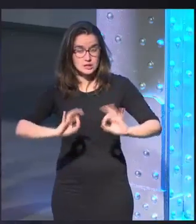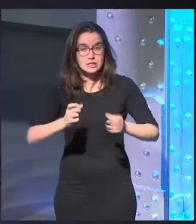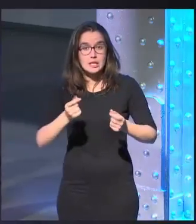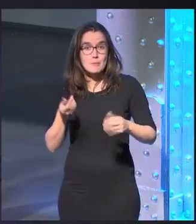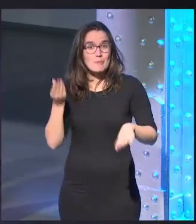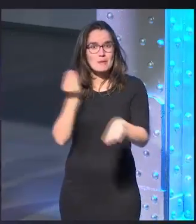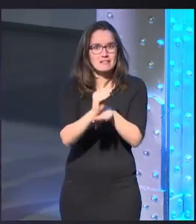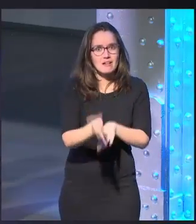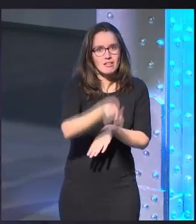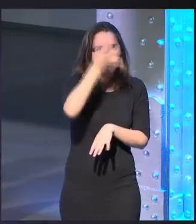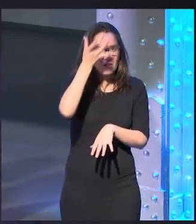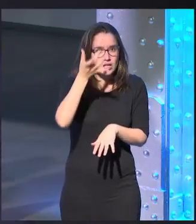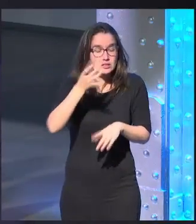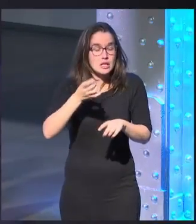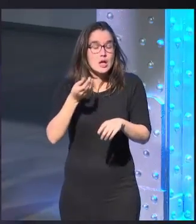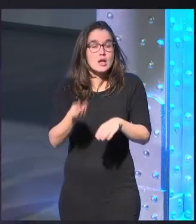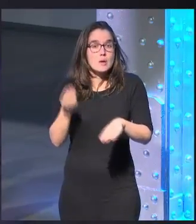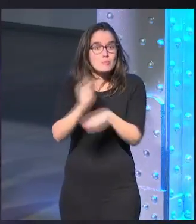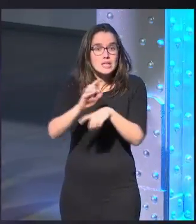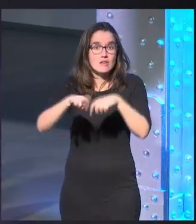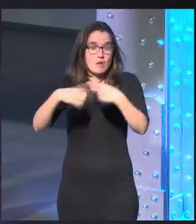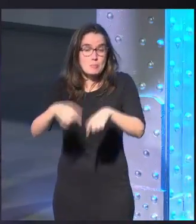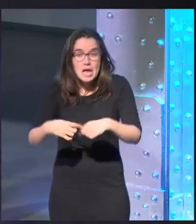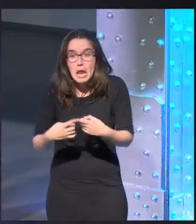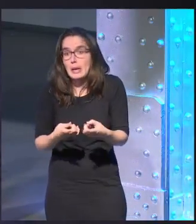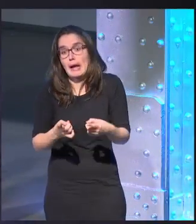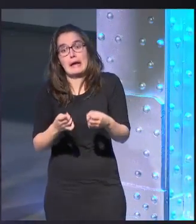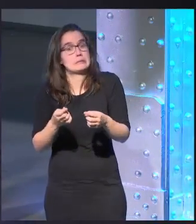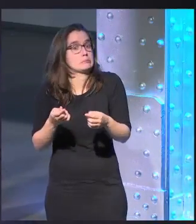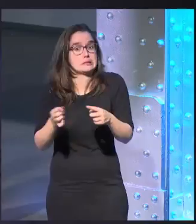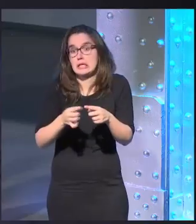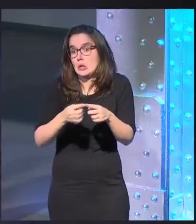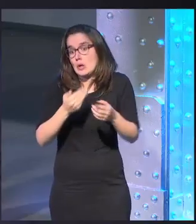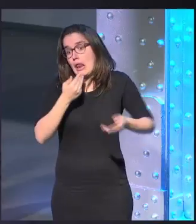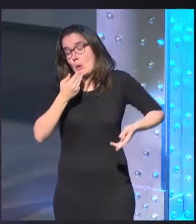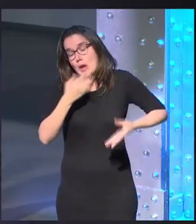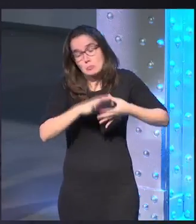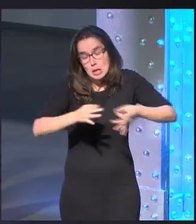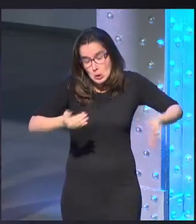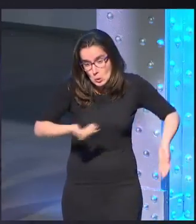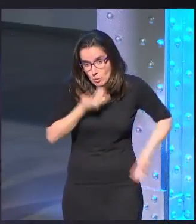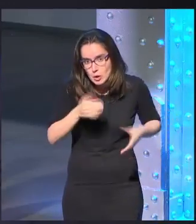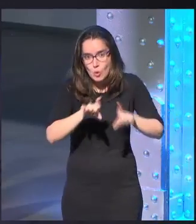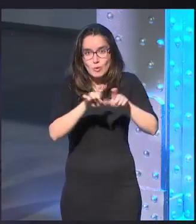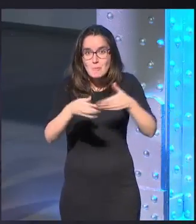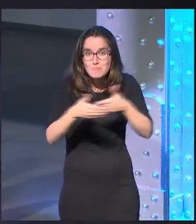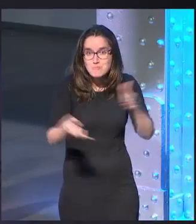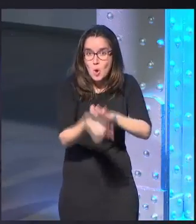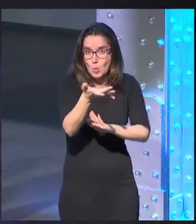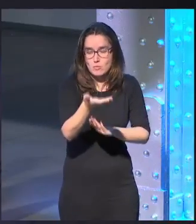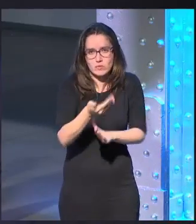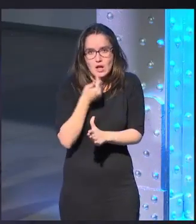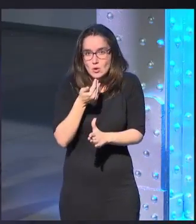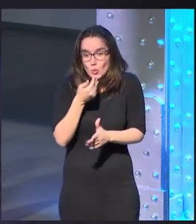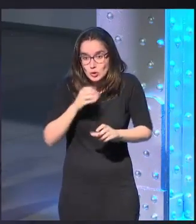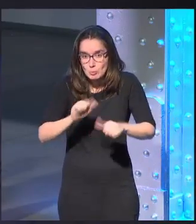Invertir en ideas, invierten las familias, los tíos y algún padrino. Pero una startup es una startup en el momento en que empieza